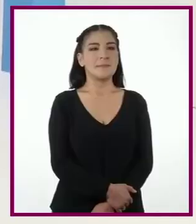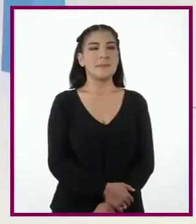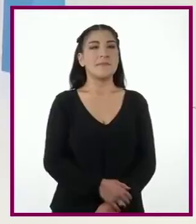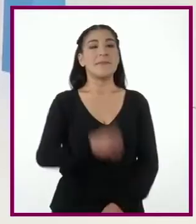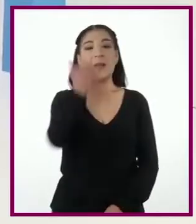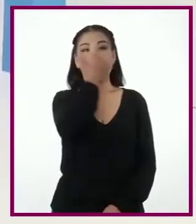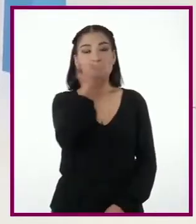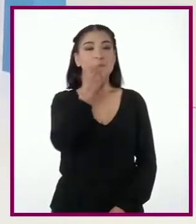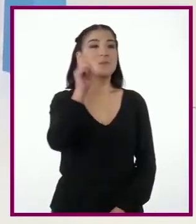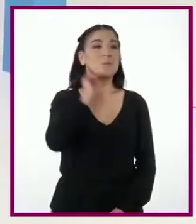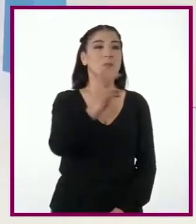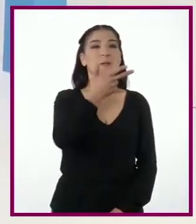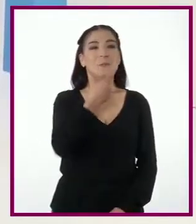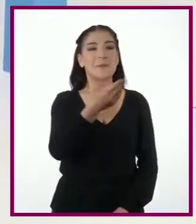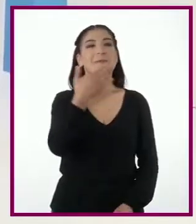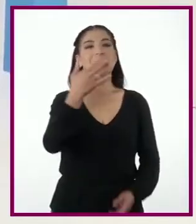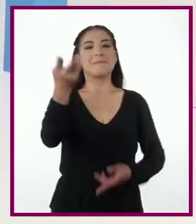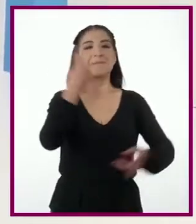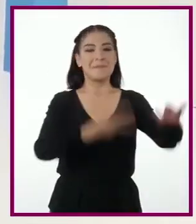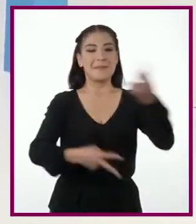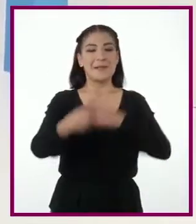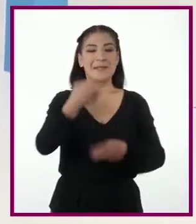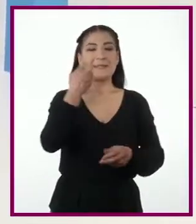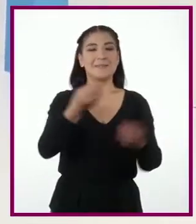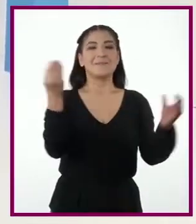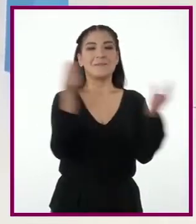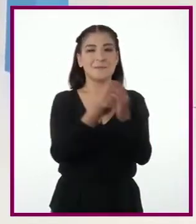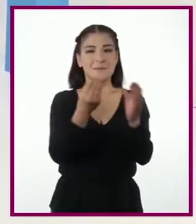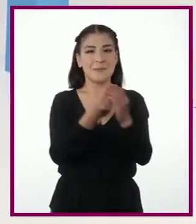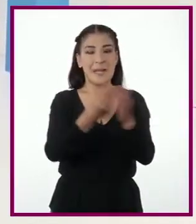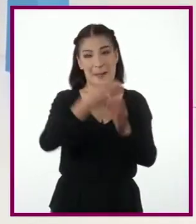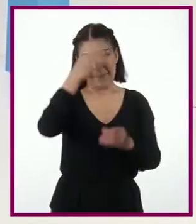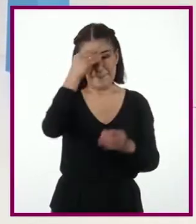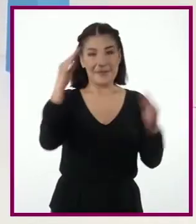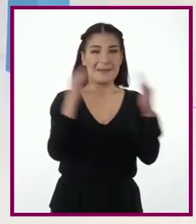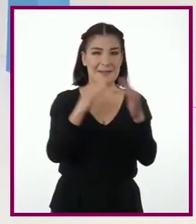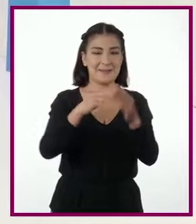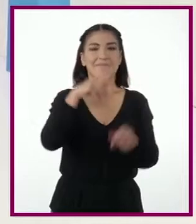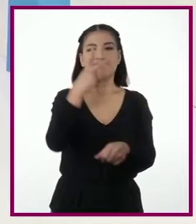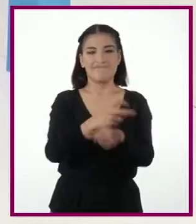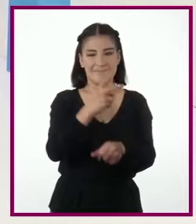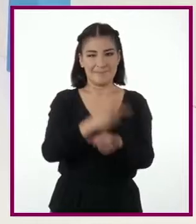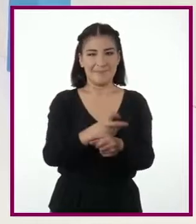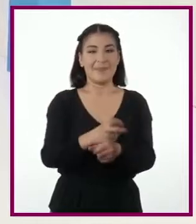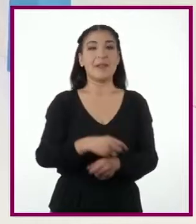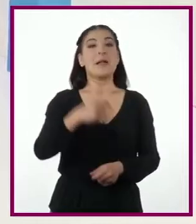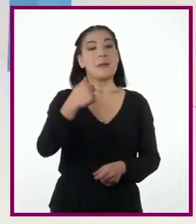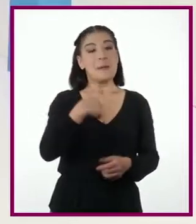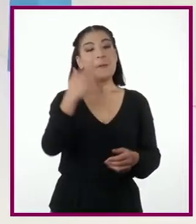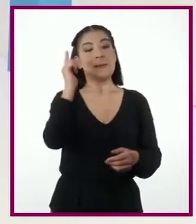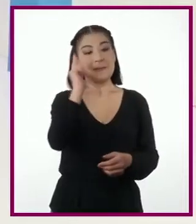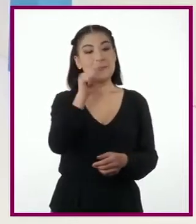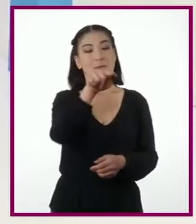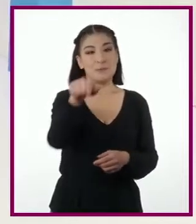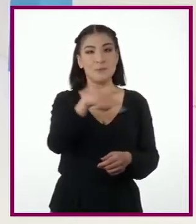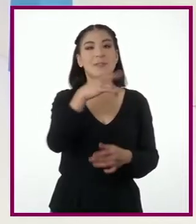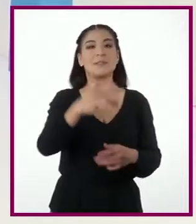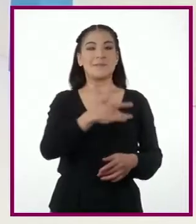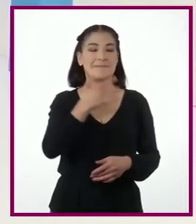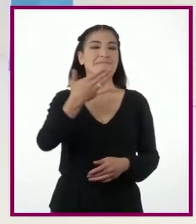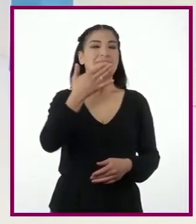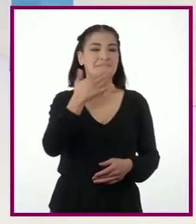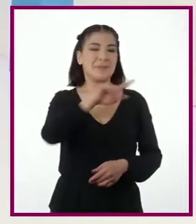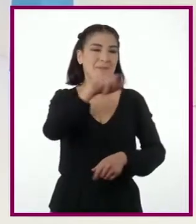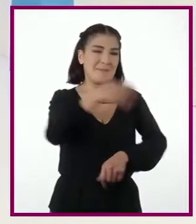Alumnas y alumnos, bienvenidas y bienvenidos a una sesión más de Aprende en Casa 2. Espero se encuentren bien en compañía de